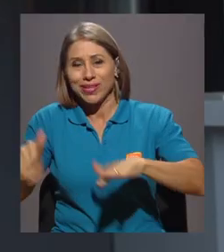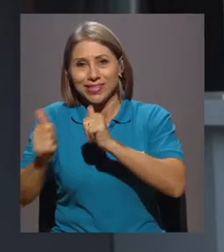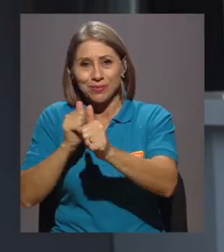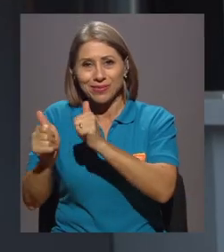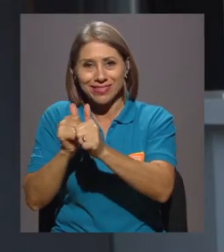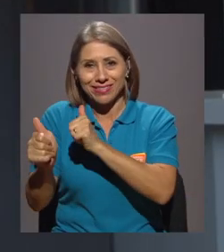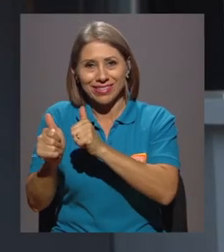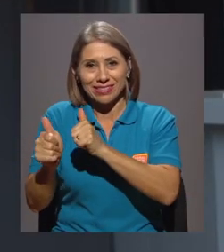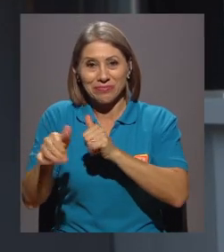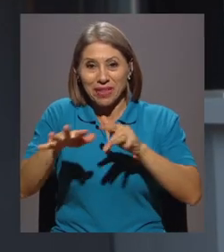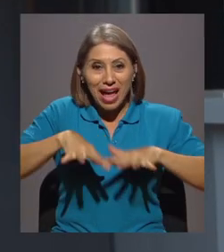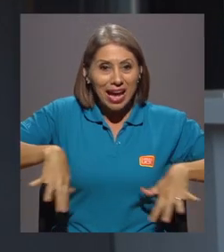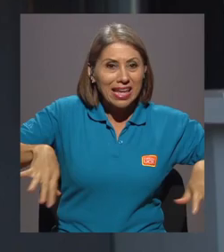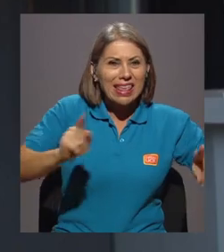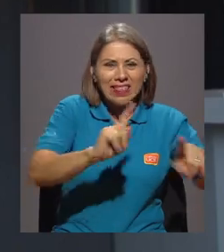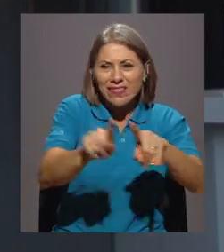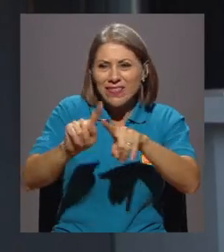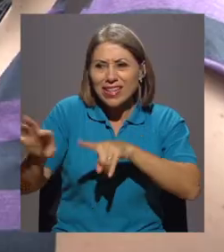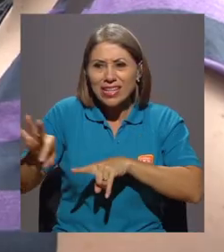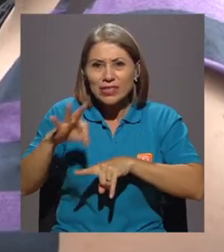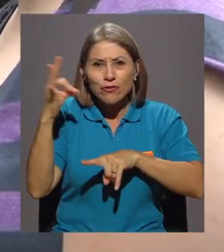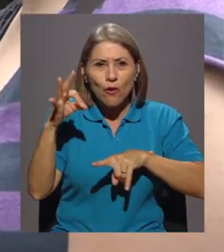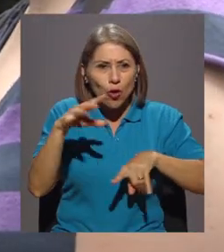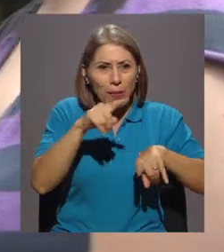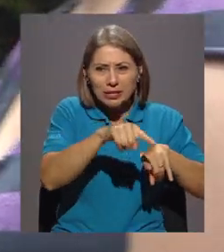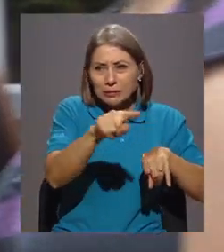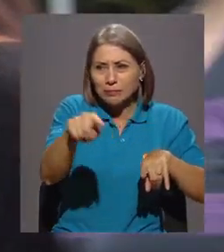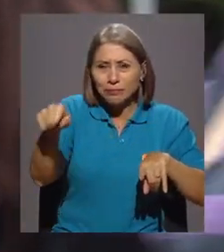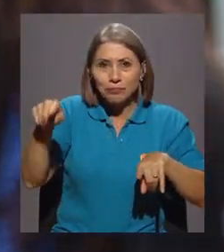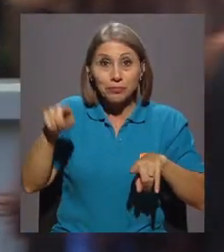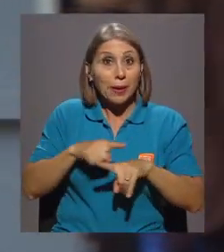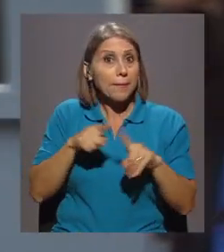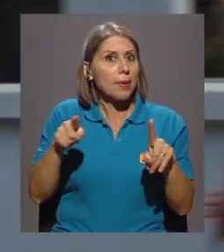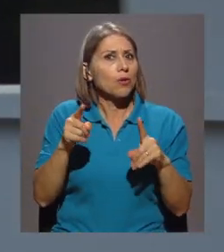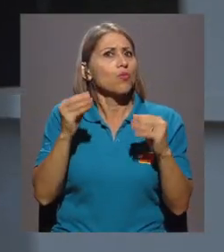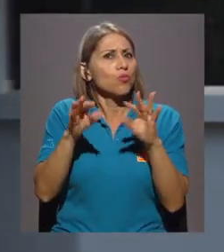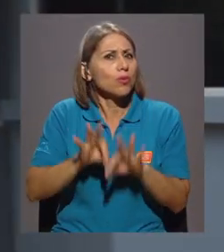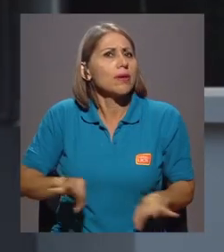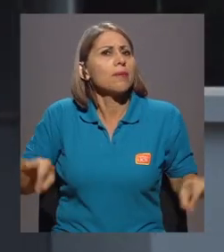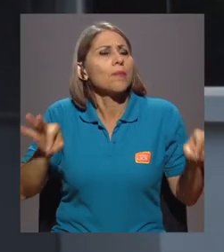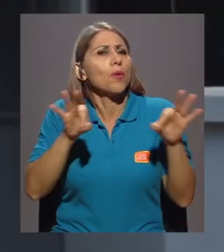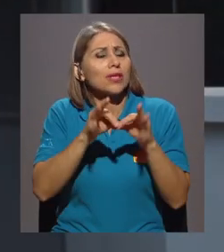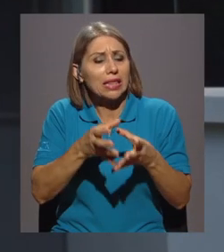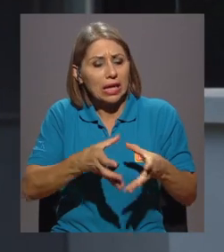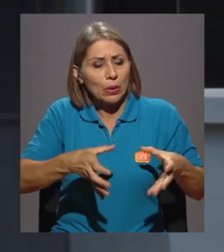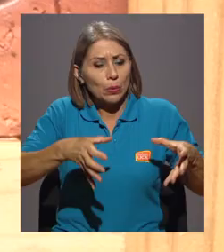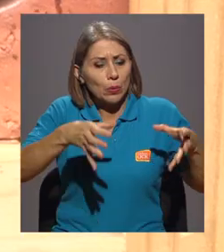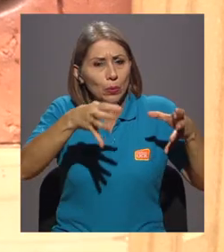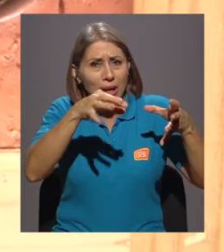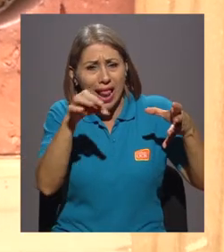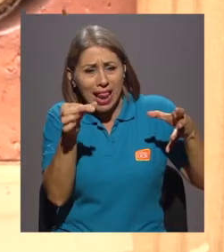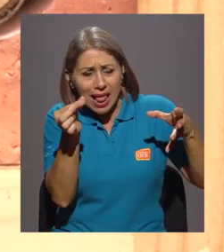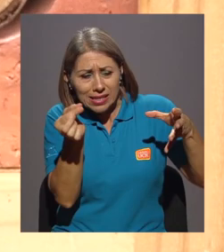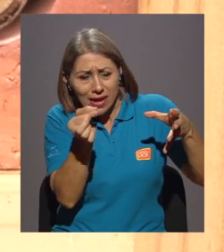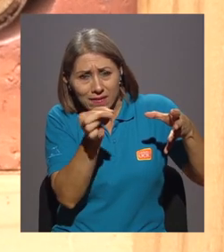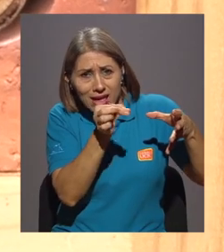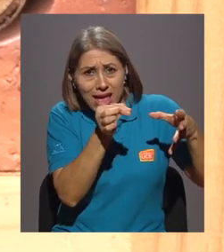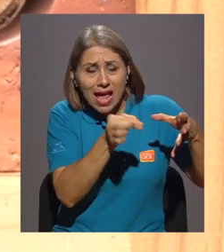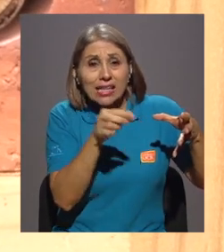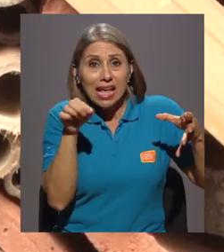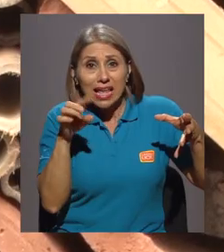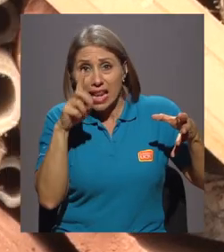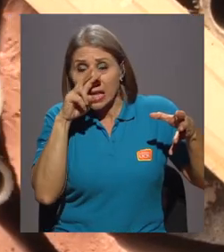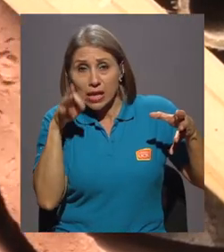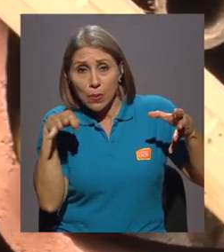La estructura puede tener diferentes formas, pero es ideal que las cavidades donde la abeja construye su celda sean de origen